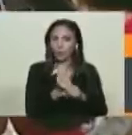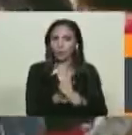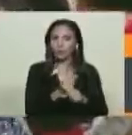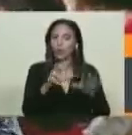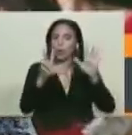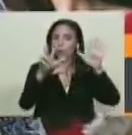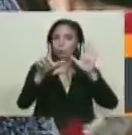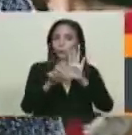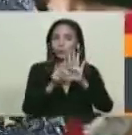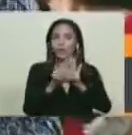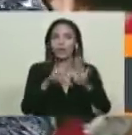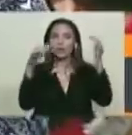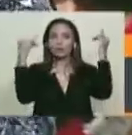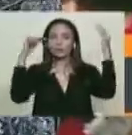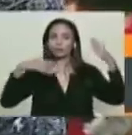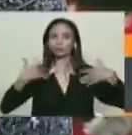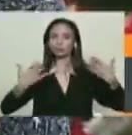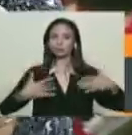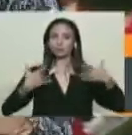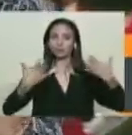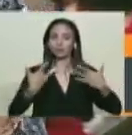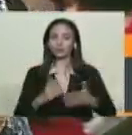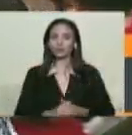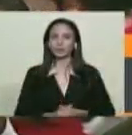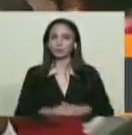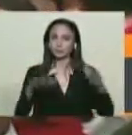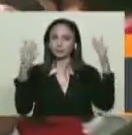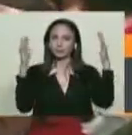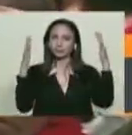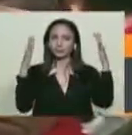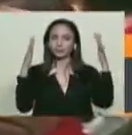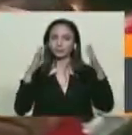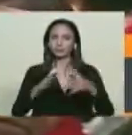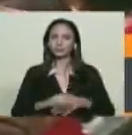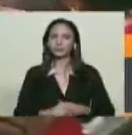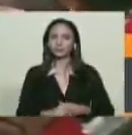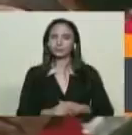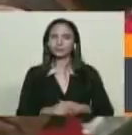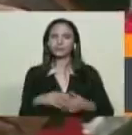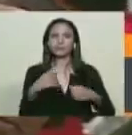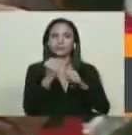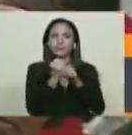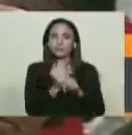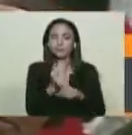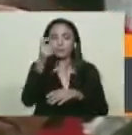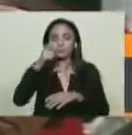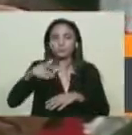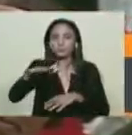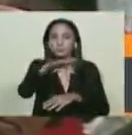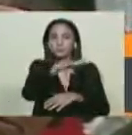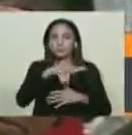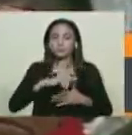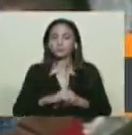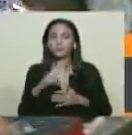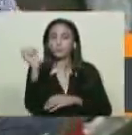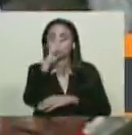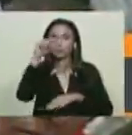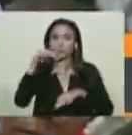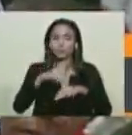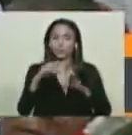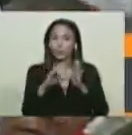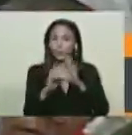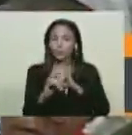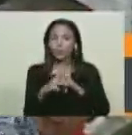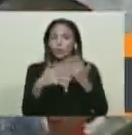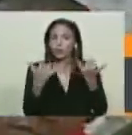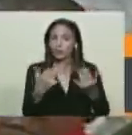empezó a hacer fiesta. Y yo creo que lo más esperado por el pueblo era que la Asamblea Nacional Constituyente, como